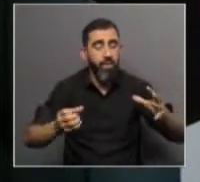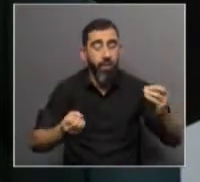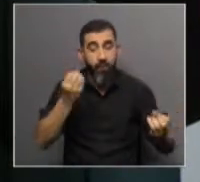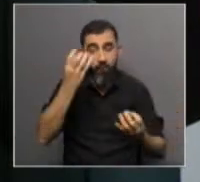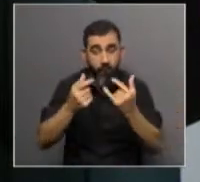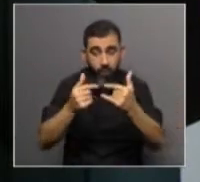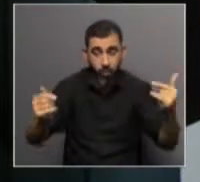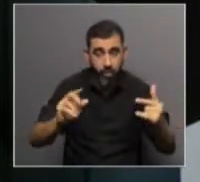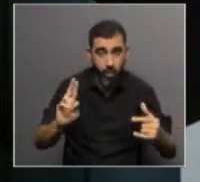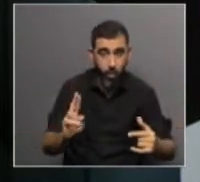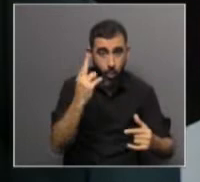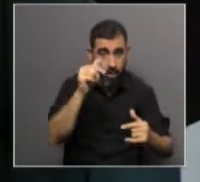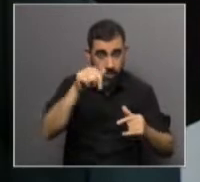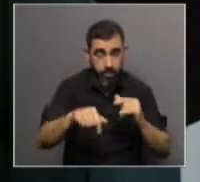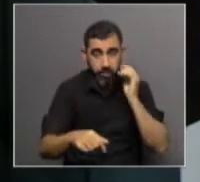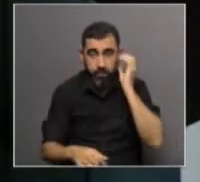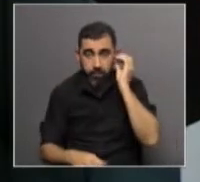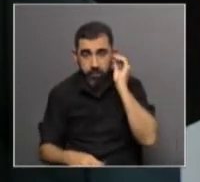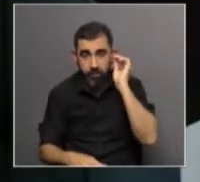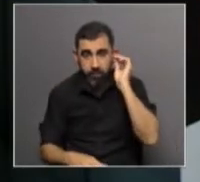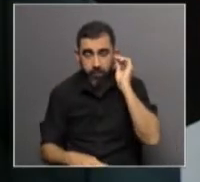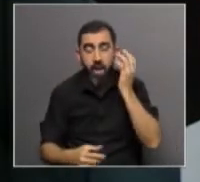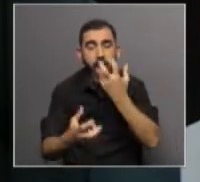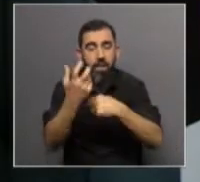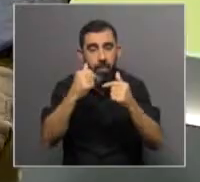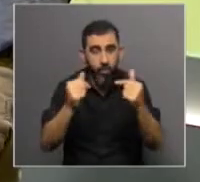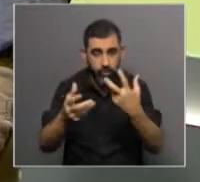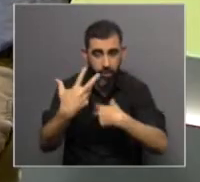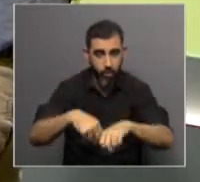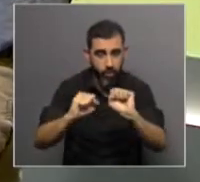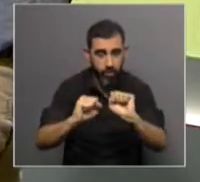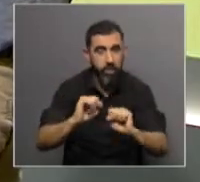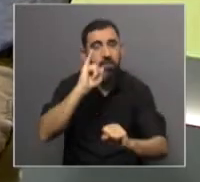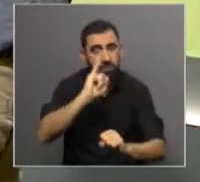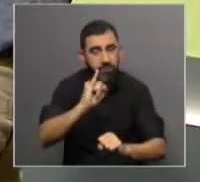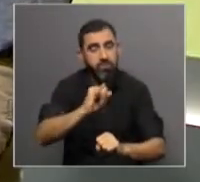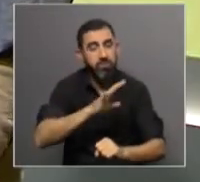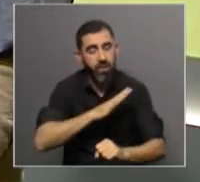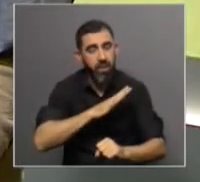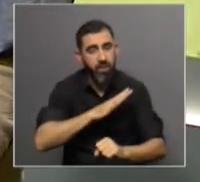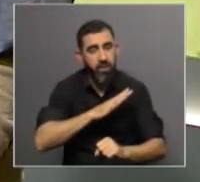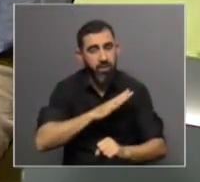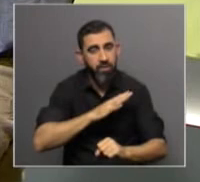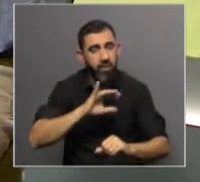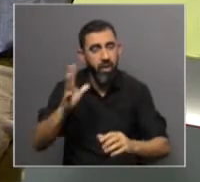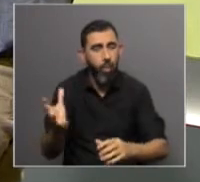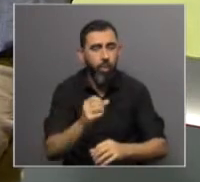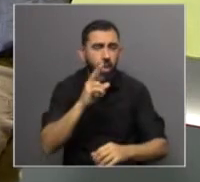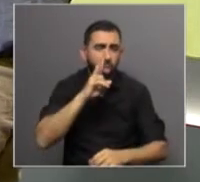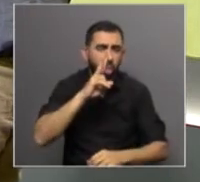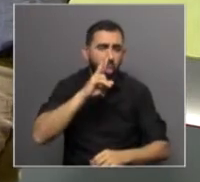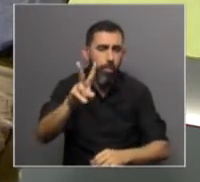de megafauna de Uruguay, el de allí, el de Arroyo del Vizcaíno. El yacimiento tiene, ya hemos colectado más de